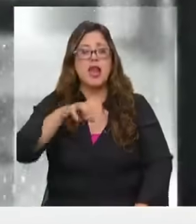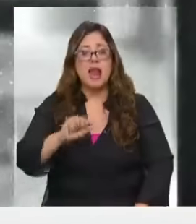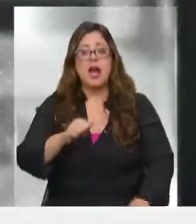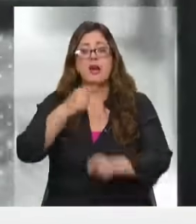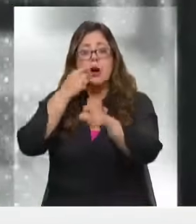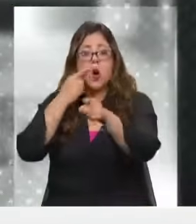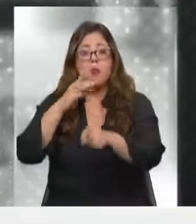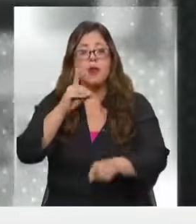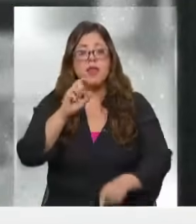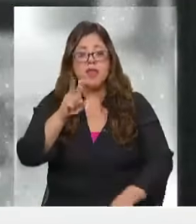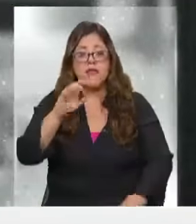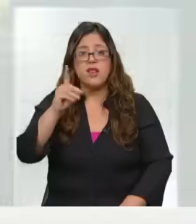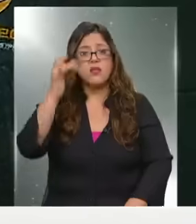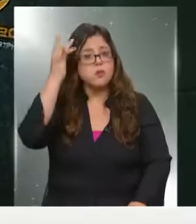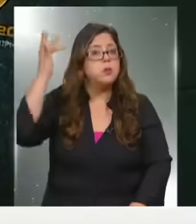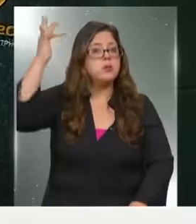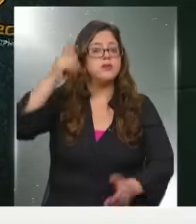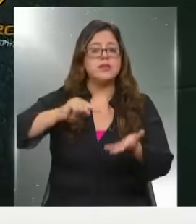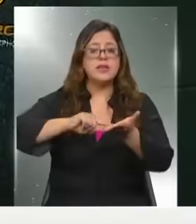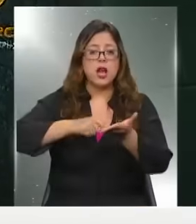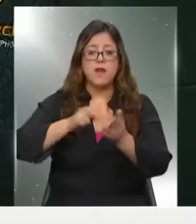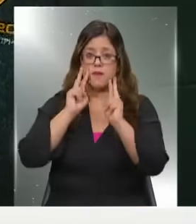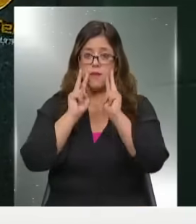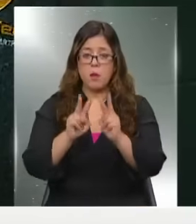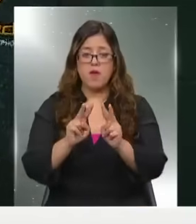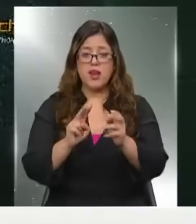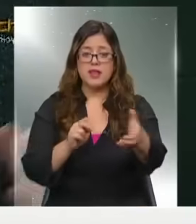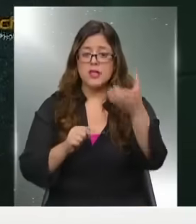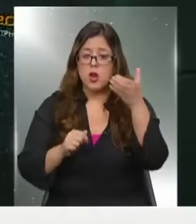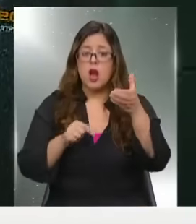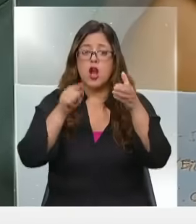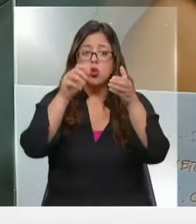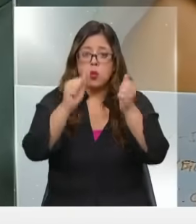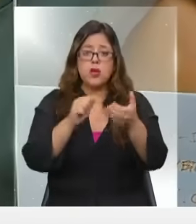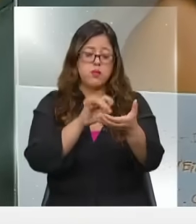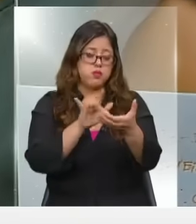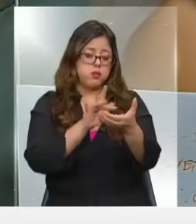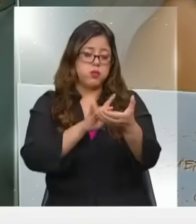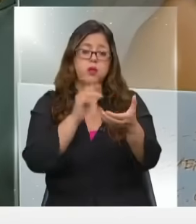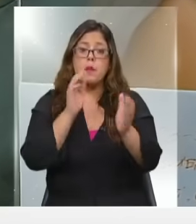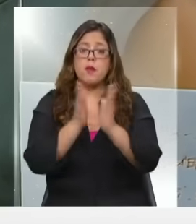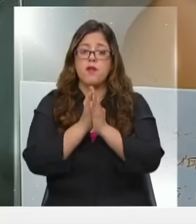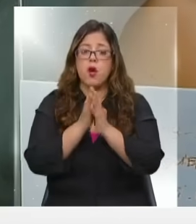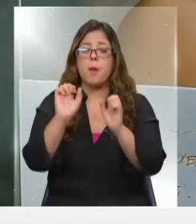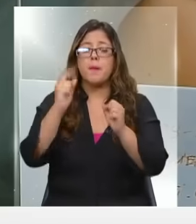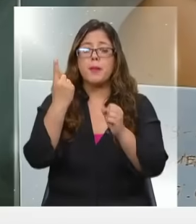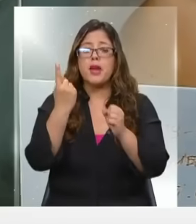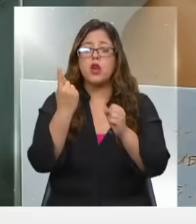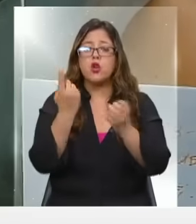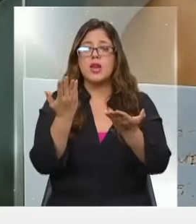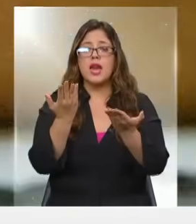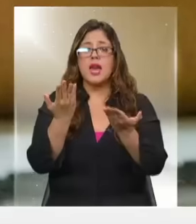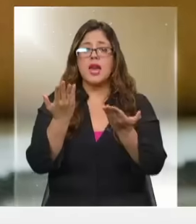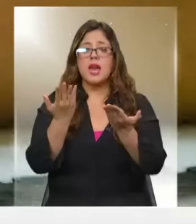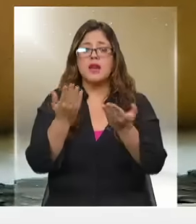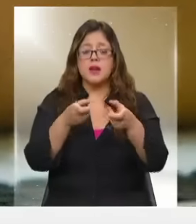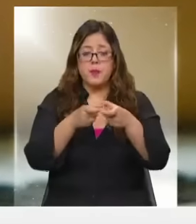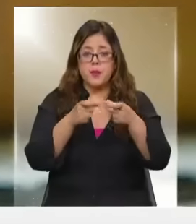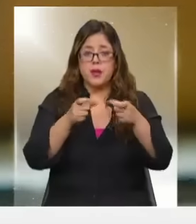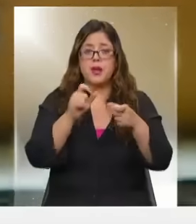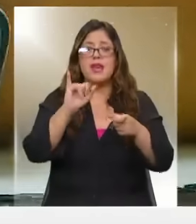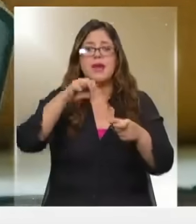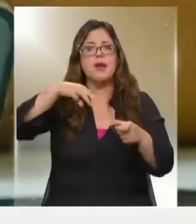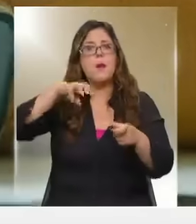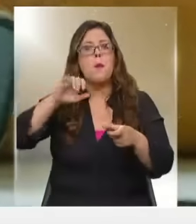Bernier, especialista en tecnología. Vamos a revisar tu equipo. ¿Lo puedes desbloquear, por favor? Lo primero que vamos a hacer es vamos a obtener la serie IMEI y vamos